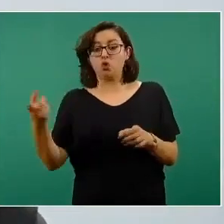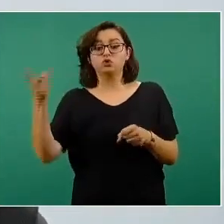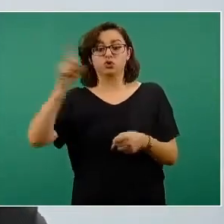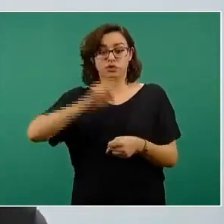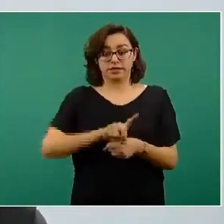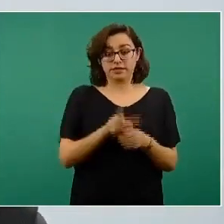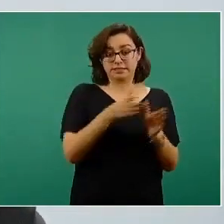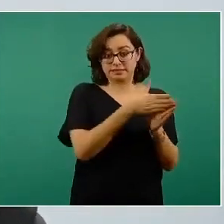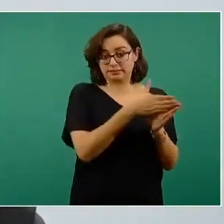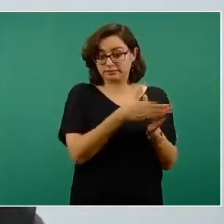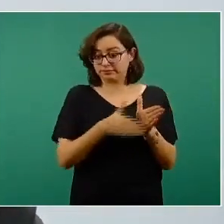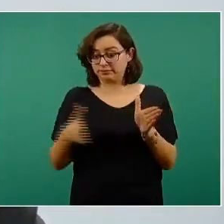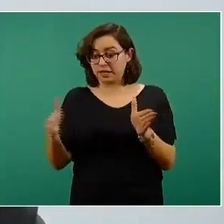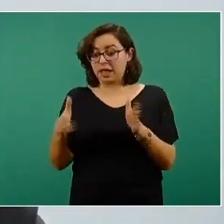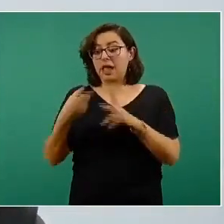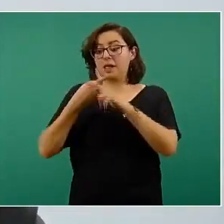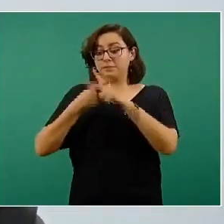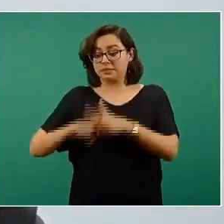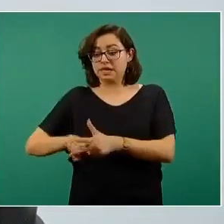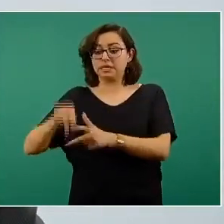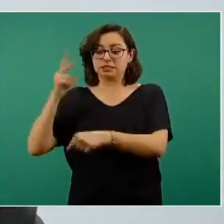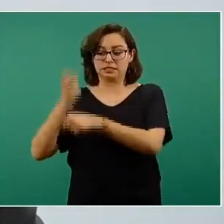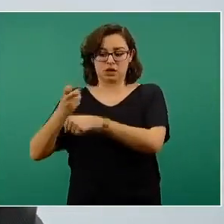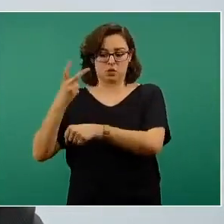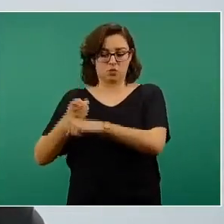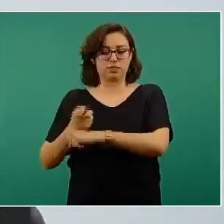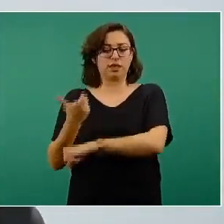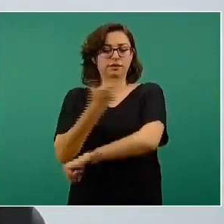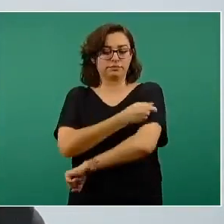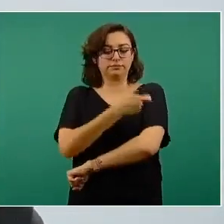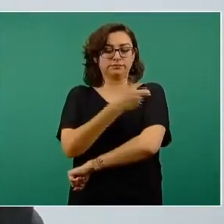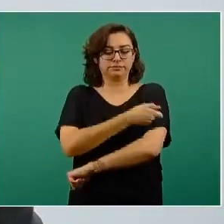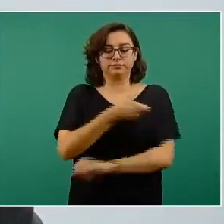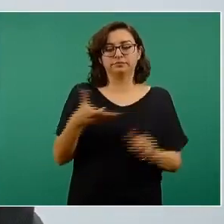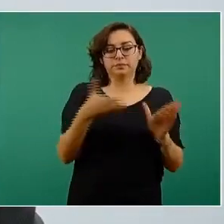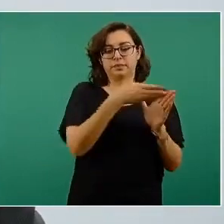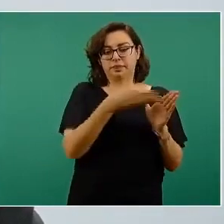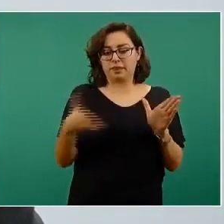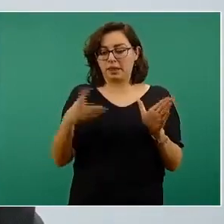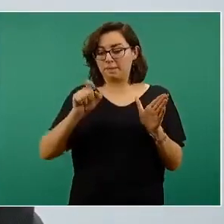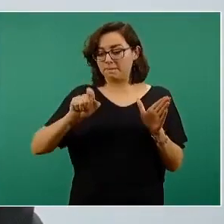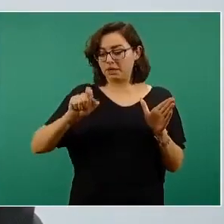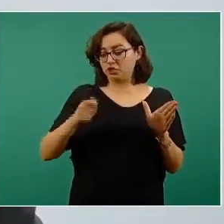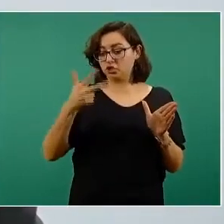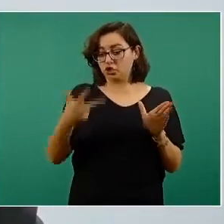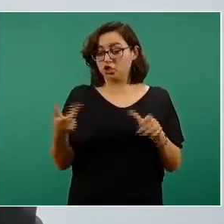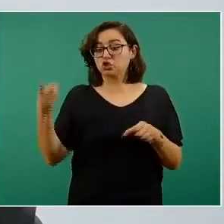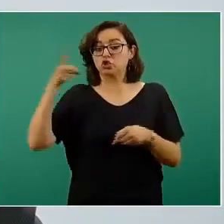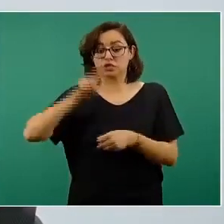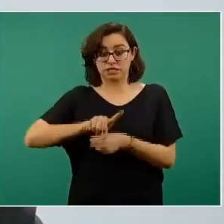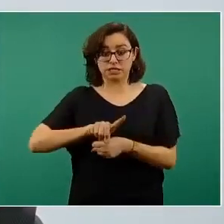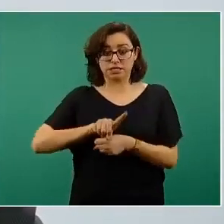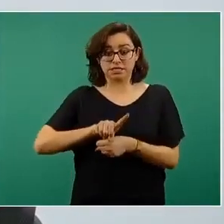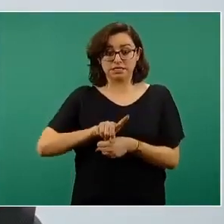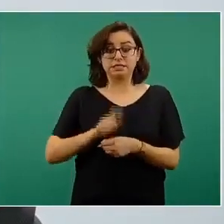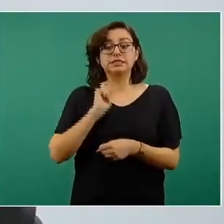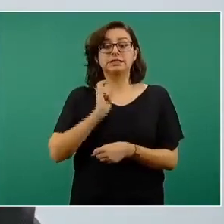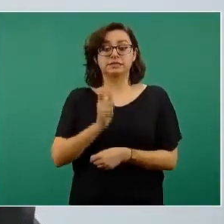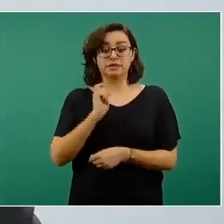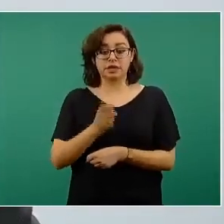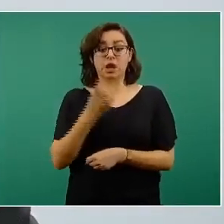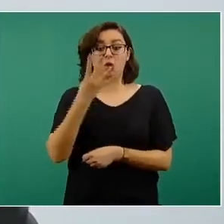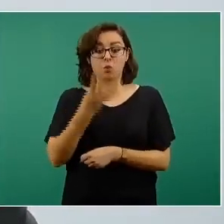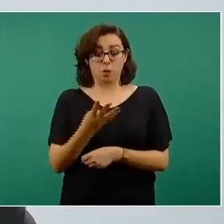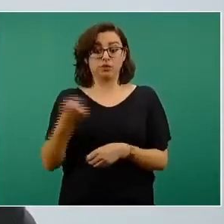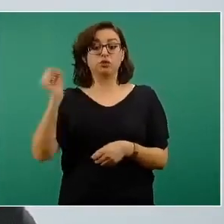ventana antes de iniciar con la aplicación de la segunda dosis de 28 días. Y una vez que se cumplen estas 4 semanas, se